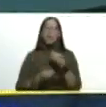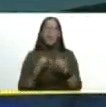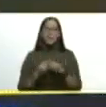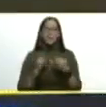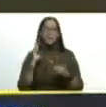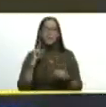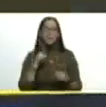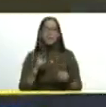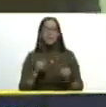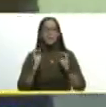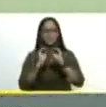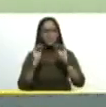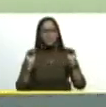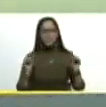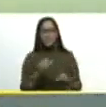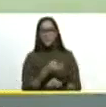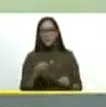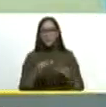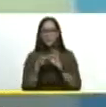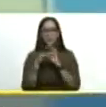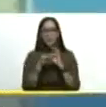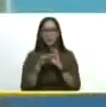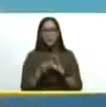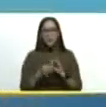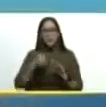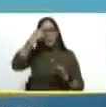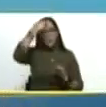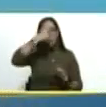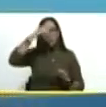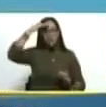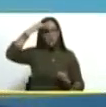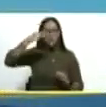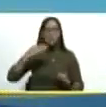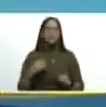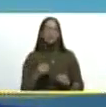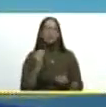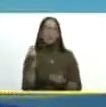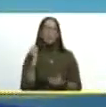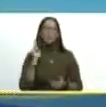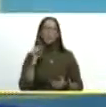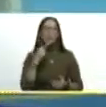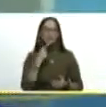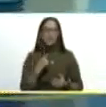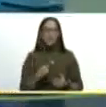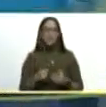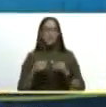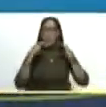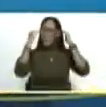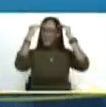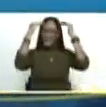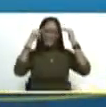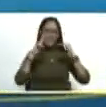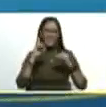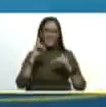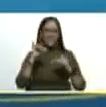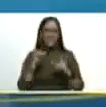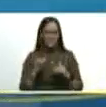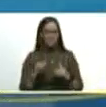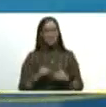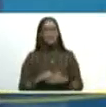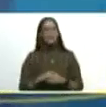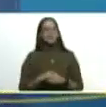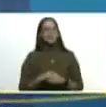lo ha indicado, en perfecta unión cívico-militar. Aquí me acompañan, como ya usted indicó, nuestro comandante de Red y nuestro comandante de SODI, nuestra